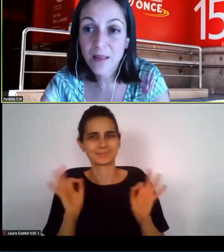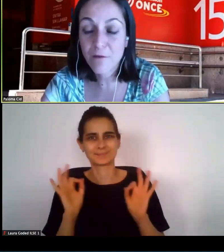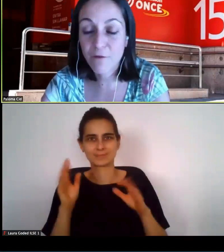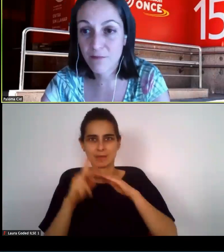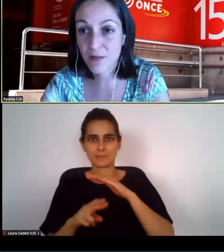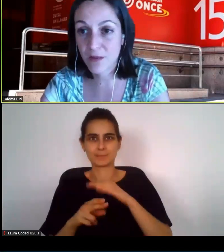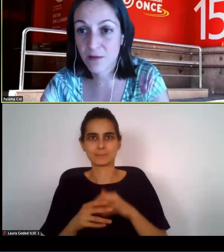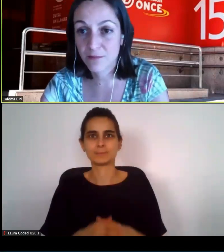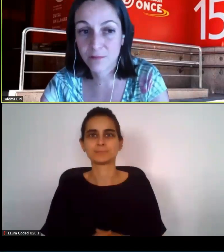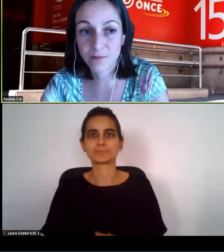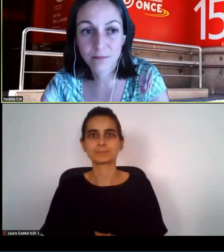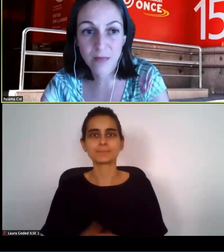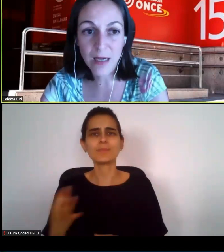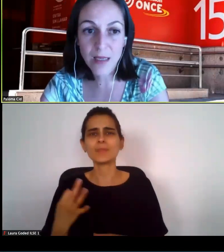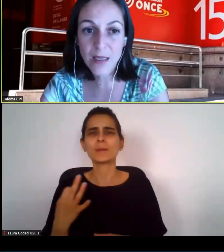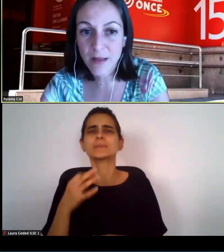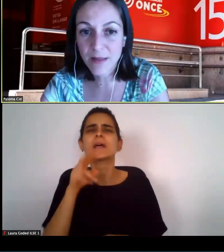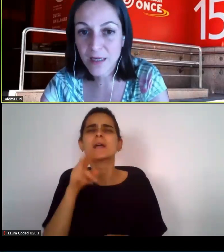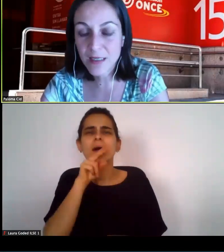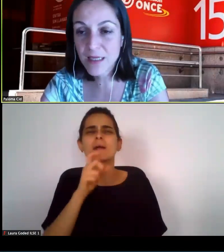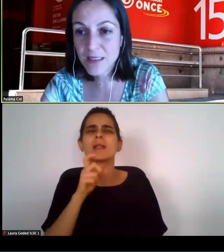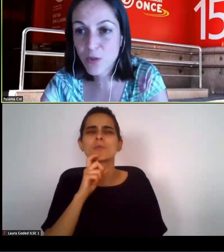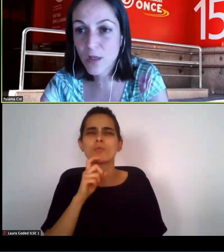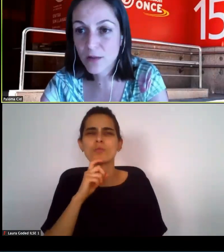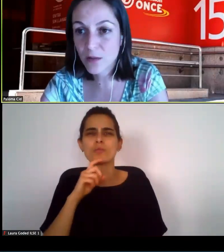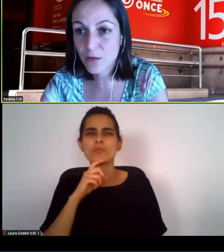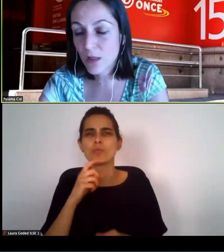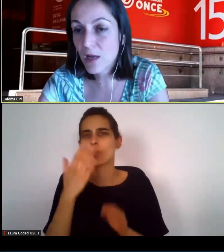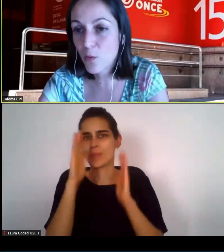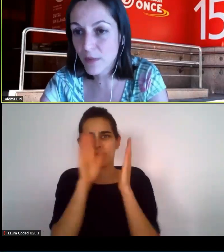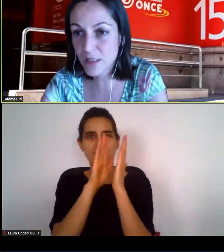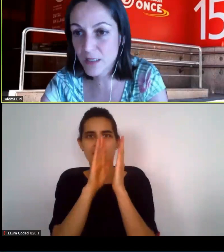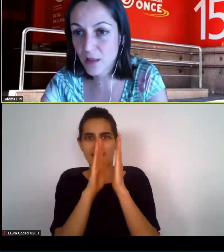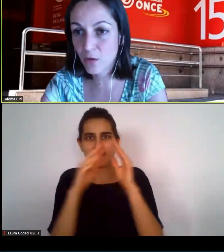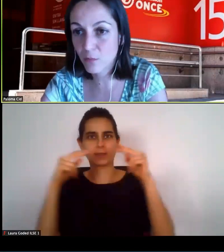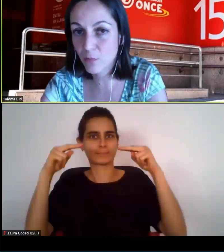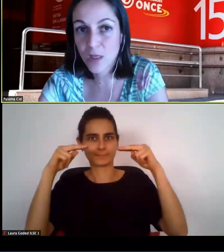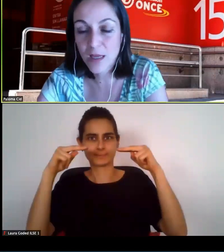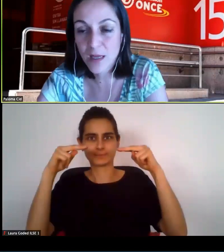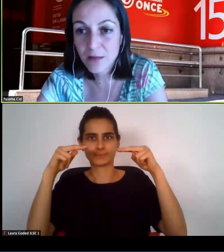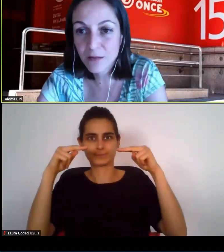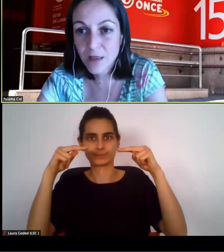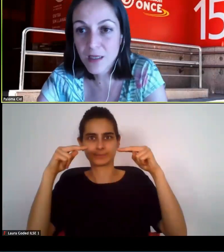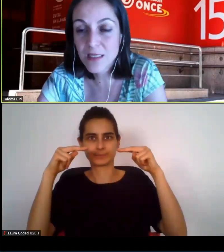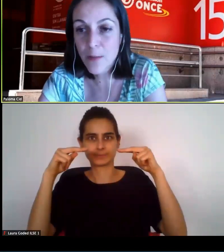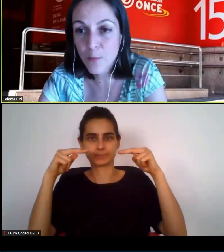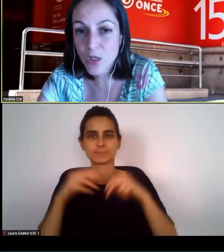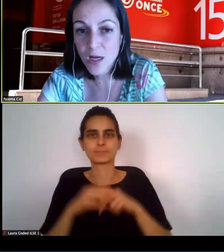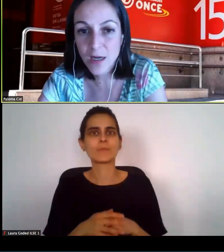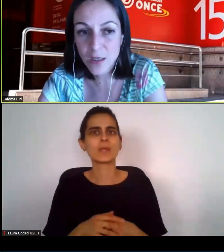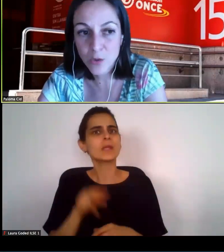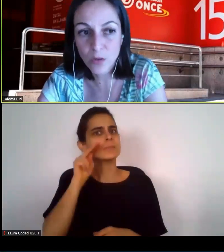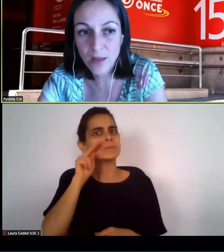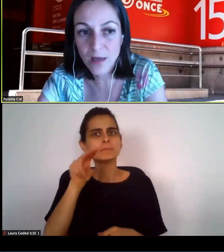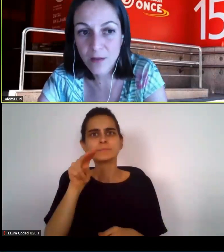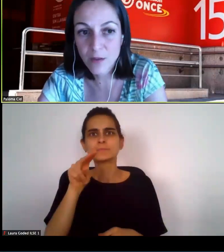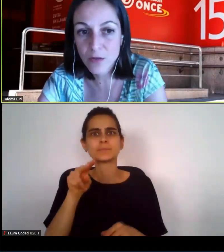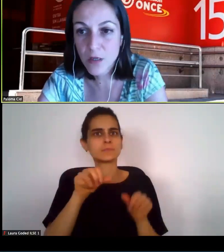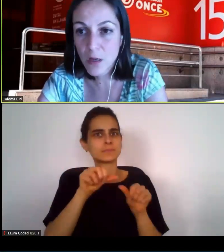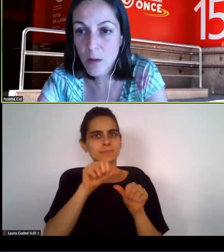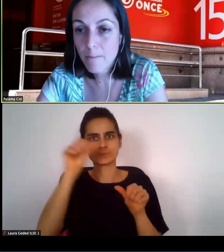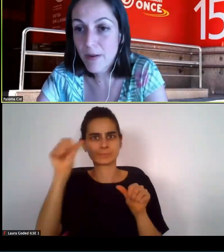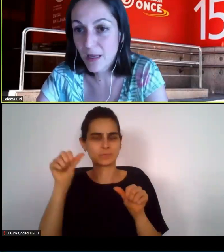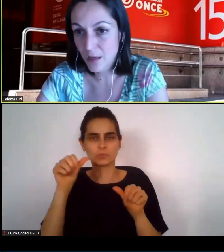hablar de frente, ¿vale? Y mantenerse así durante toda la conversación, porque hay gente que se apoya en la lectura de